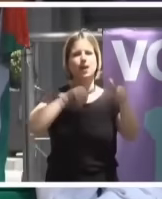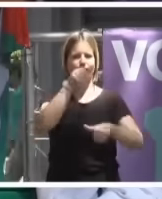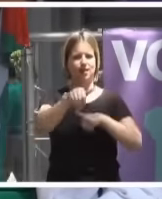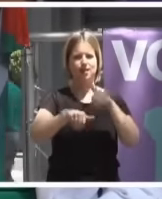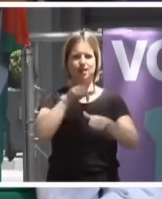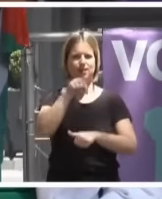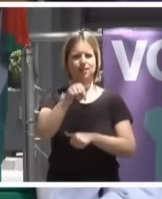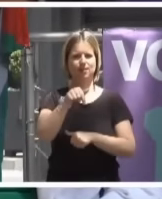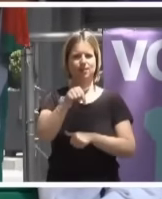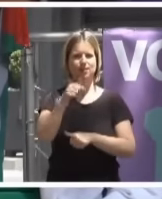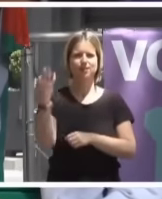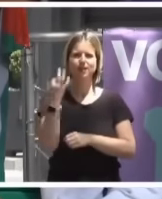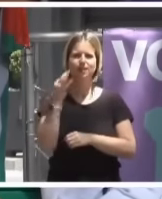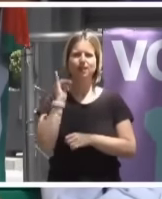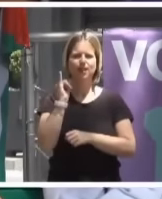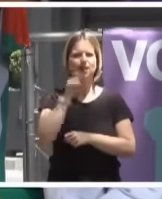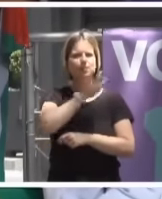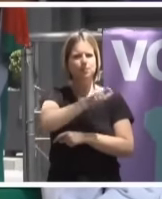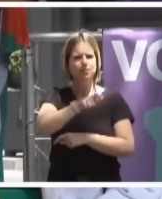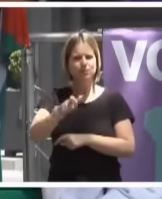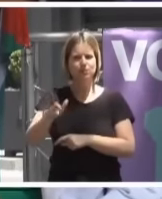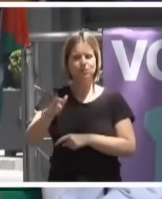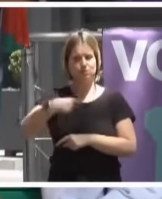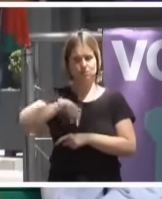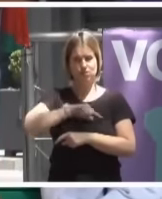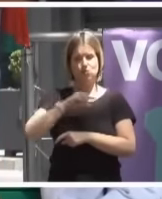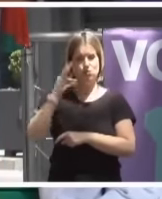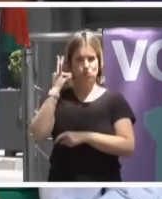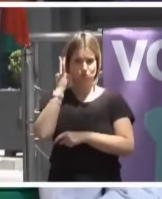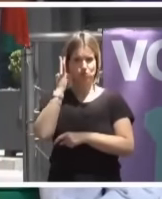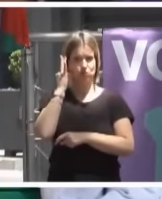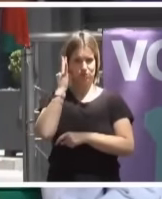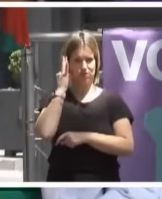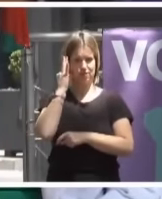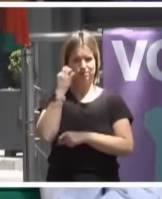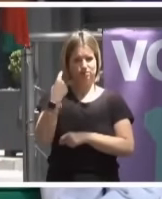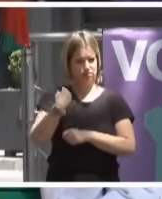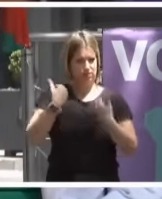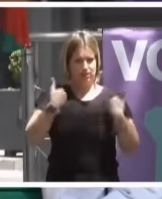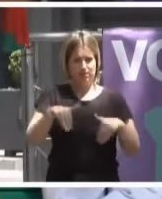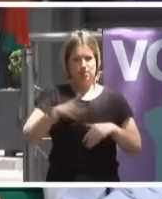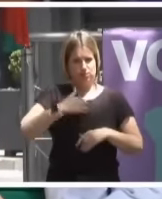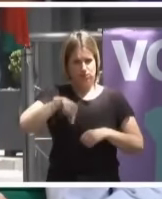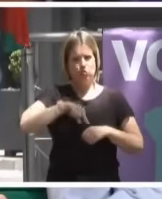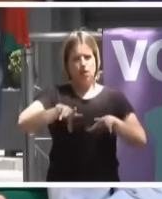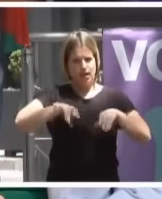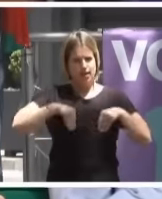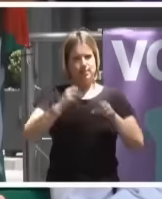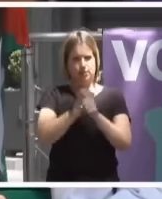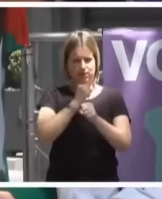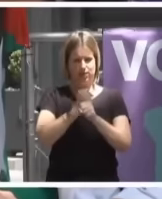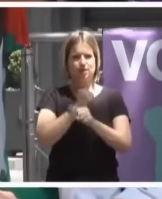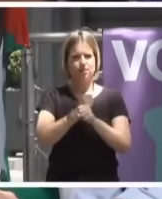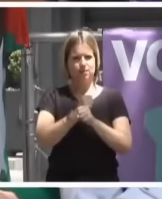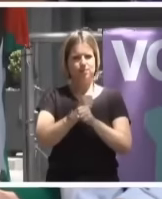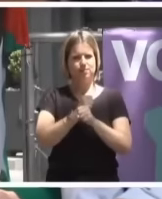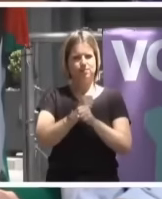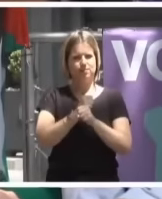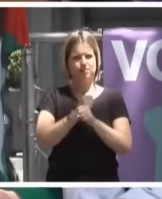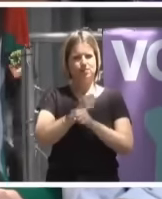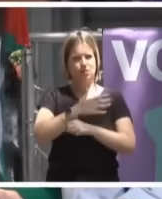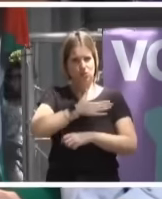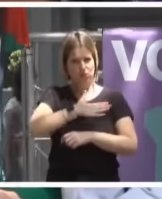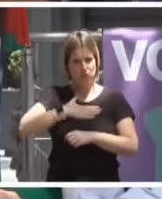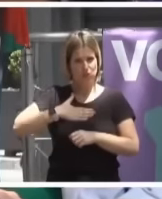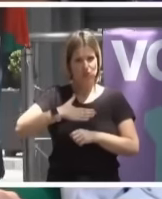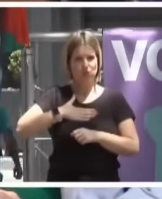van de que hay una gente, y nosotras asumimos esa tarea en primera persona, que sí que está dispuesta a pagar el